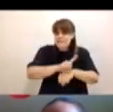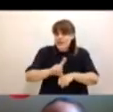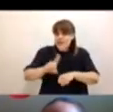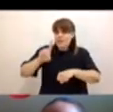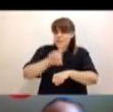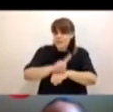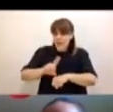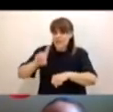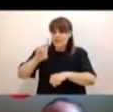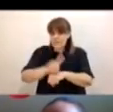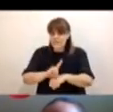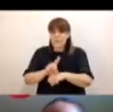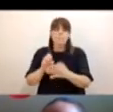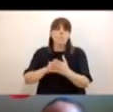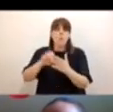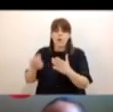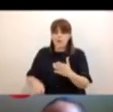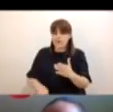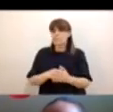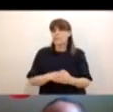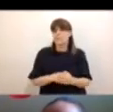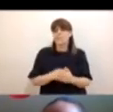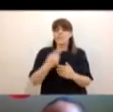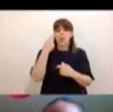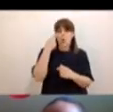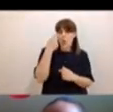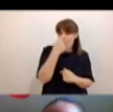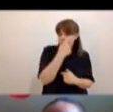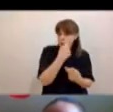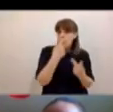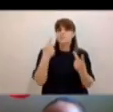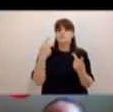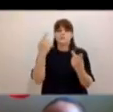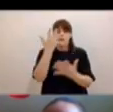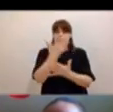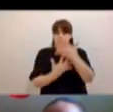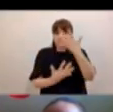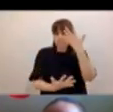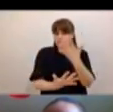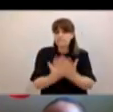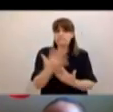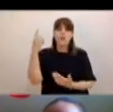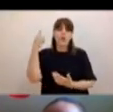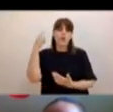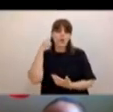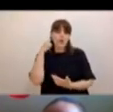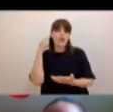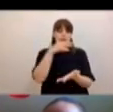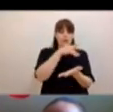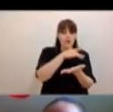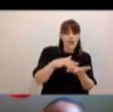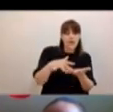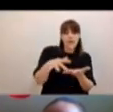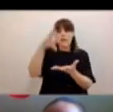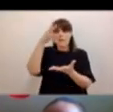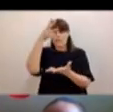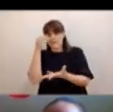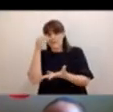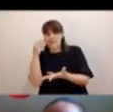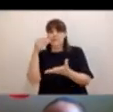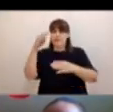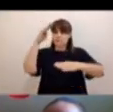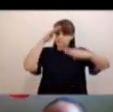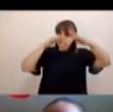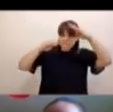o sea hay circuitos que están asociados a la vista al oído al tacto pero también a leer aprender a pensar